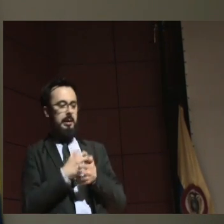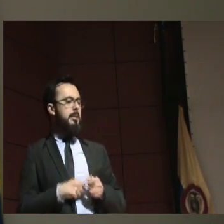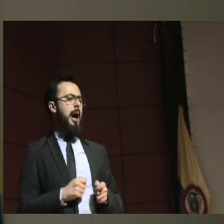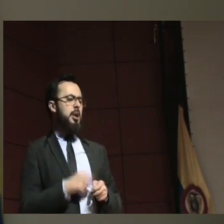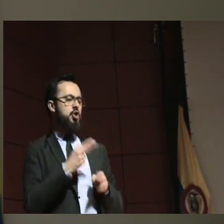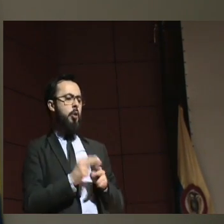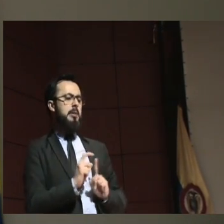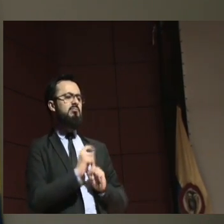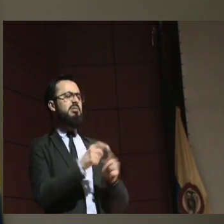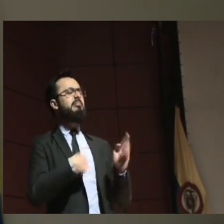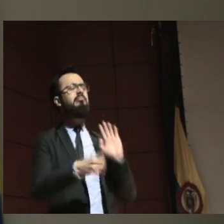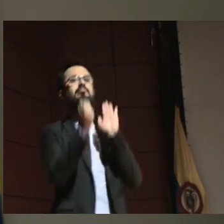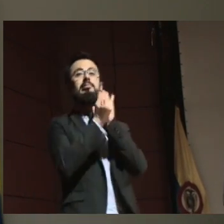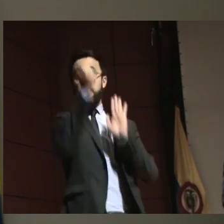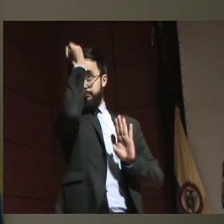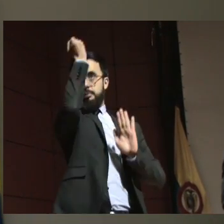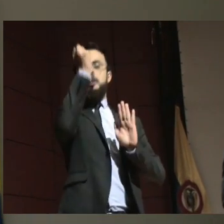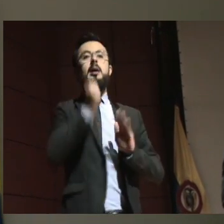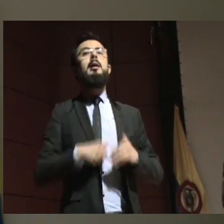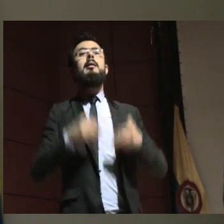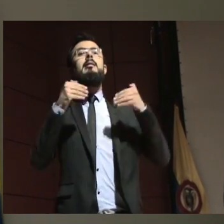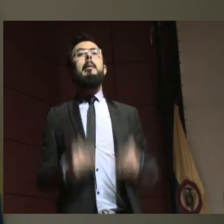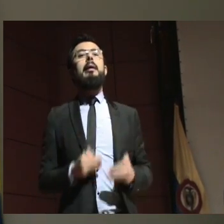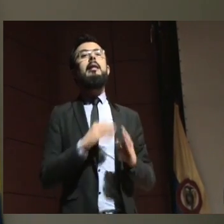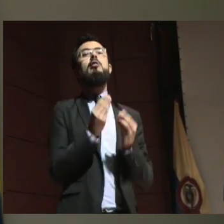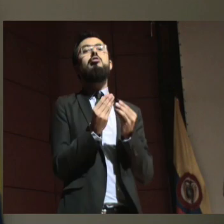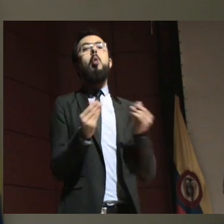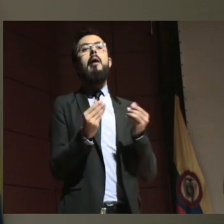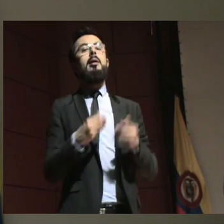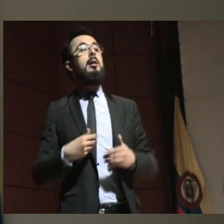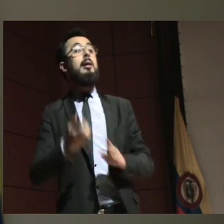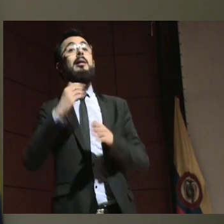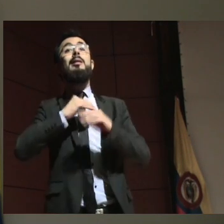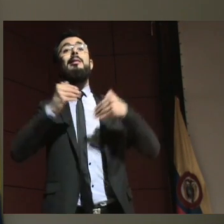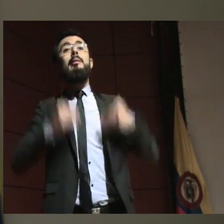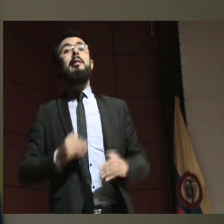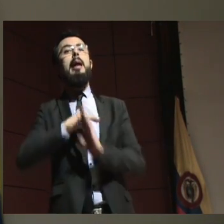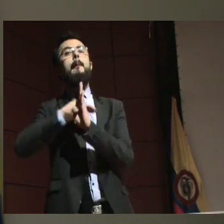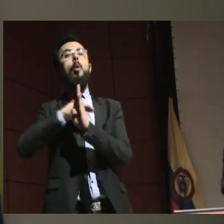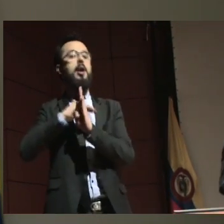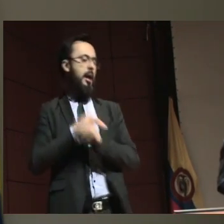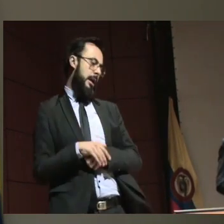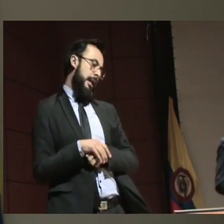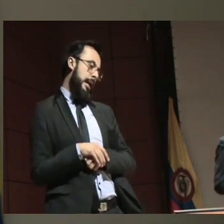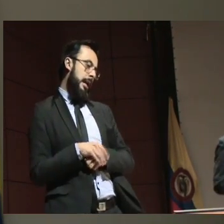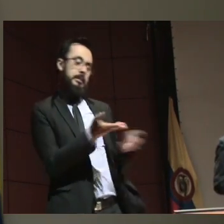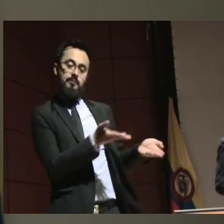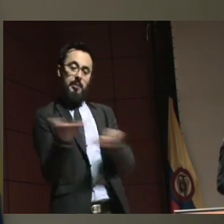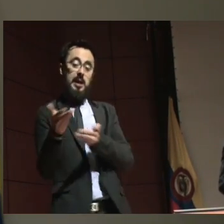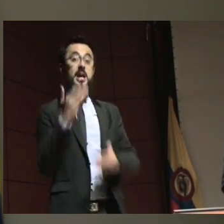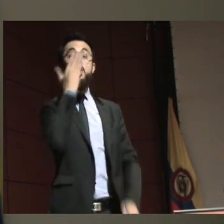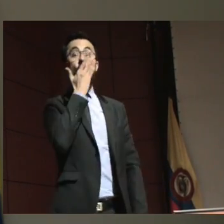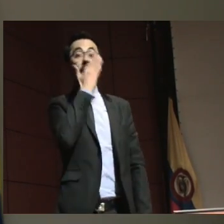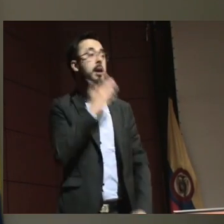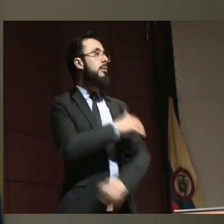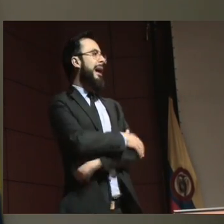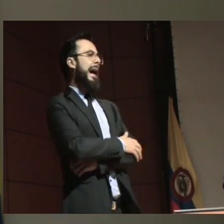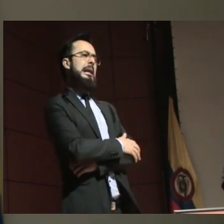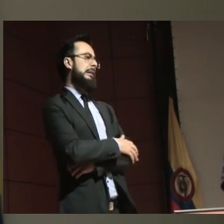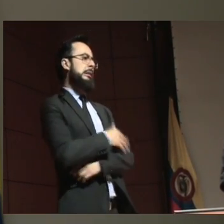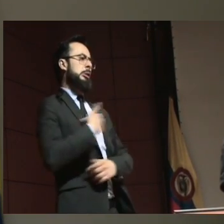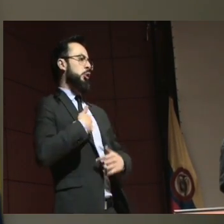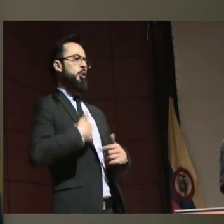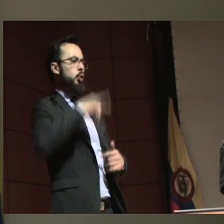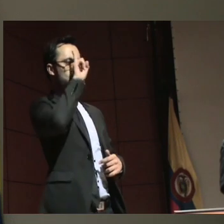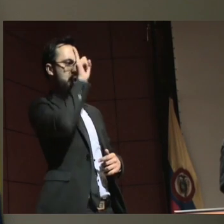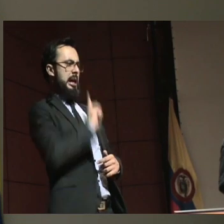severas, la respuesta es: nosotros no estamos preparados para recibir a esta persona. Y la respuesta que les damos desde país, desde el consultorio jurídico de la